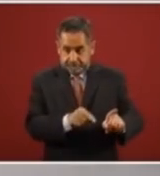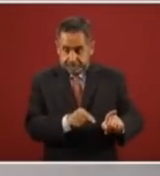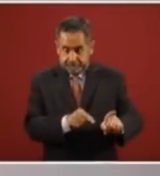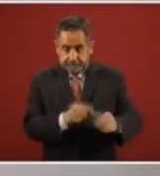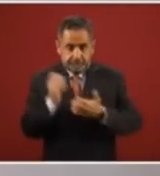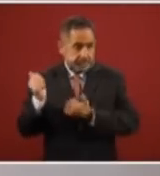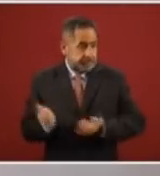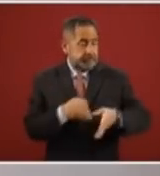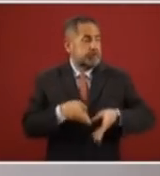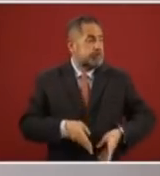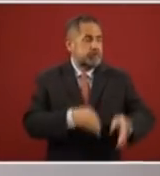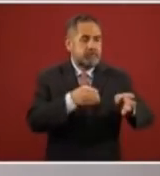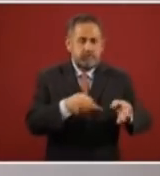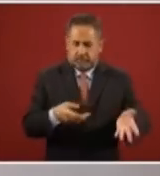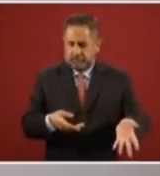dentro del puerto